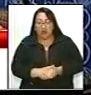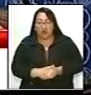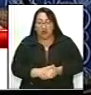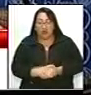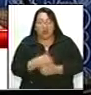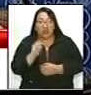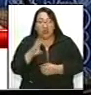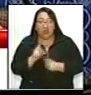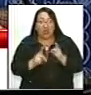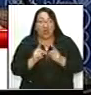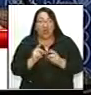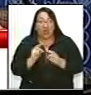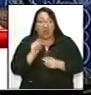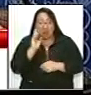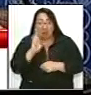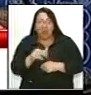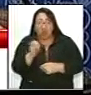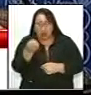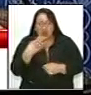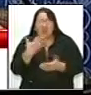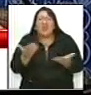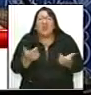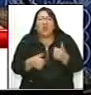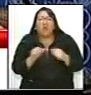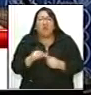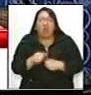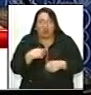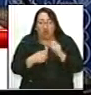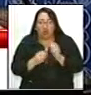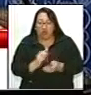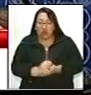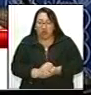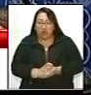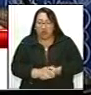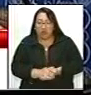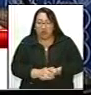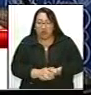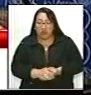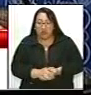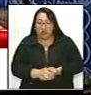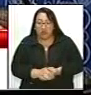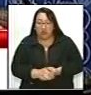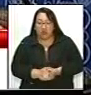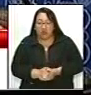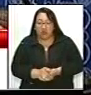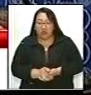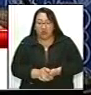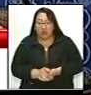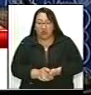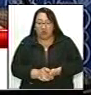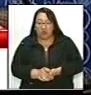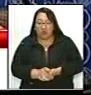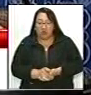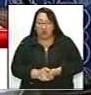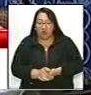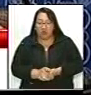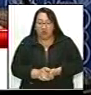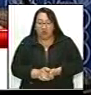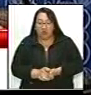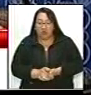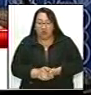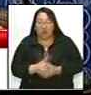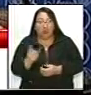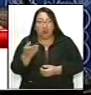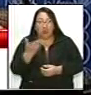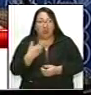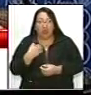Si he dicho algo inexacto, dígame usted qué es y lo corregiré. Caso contrario, usted me está dando un valor